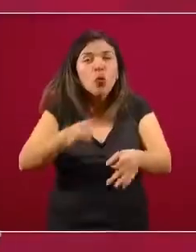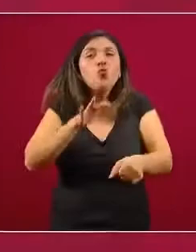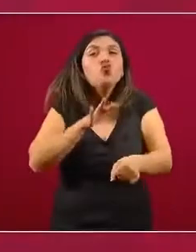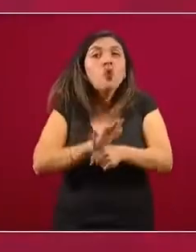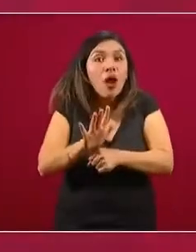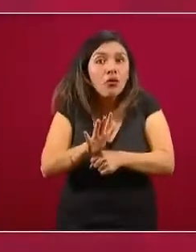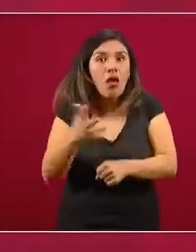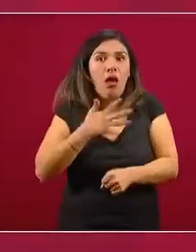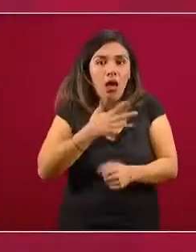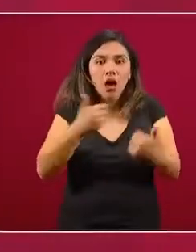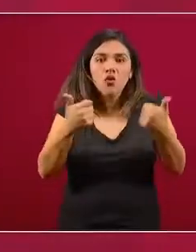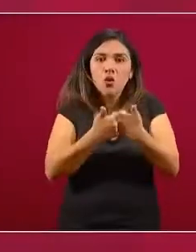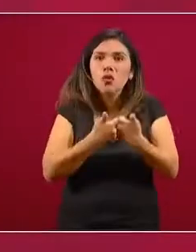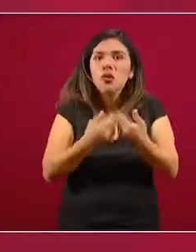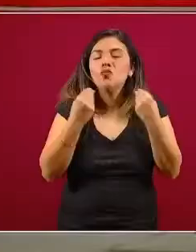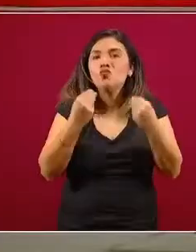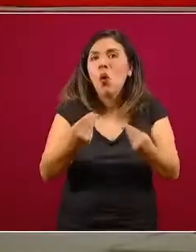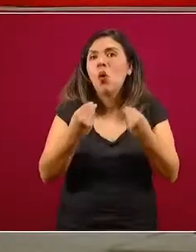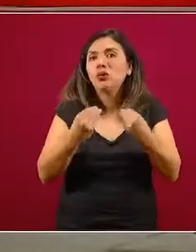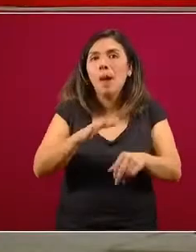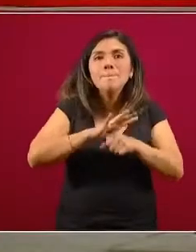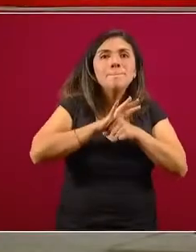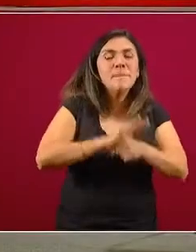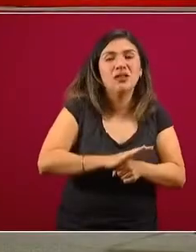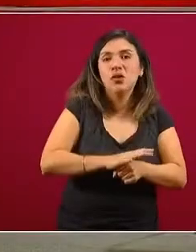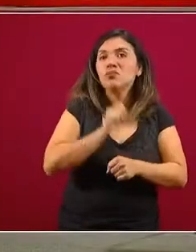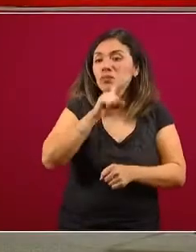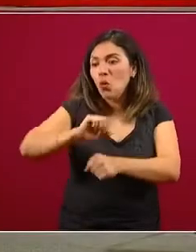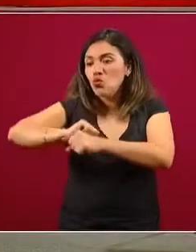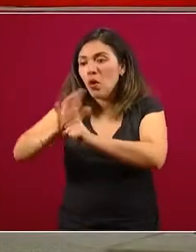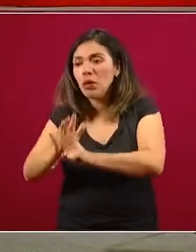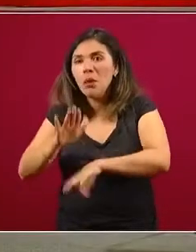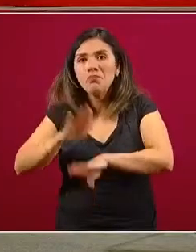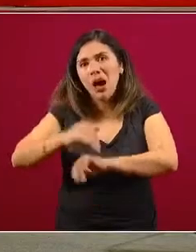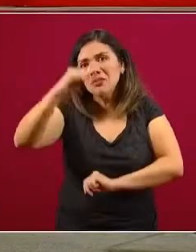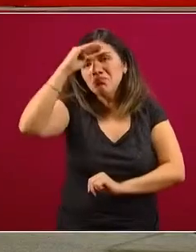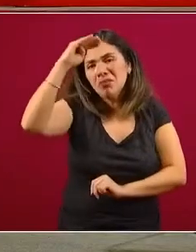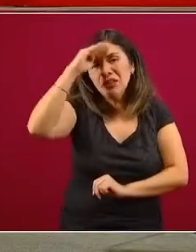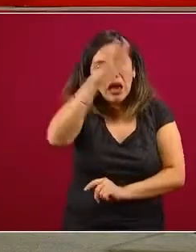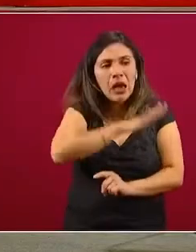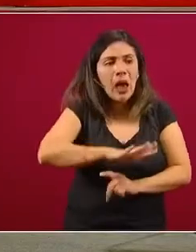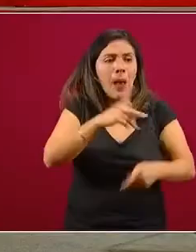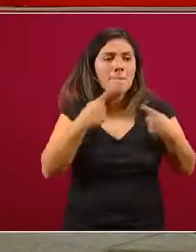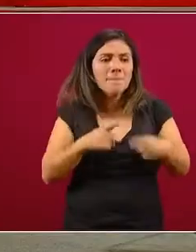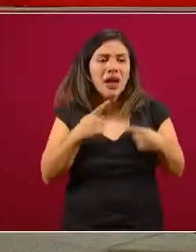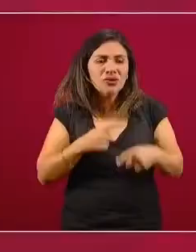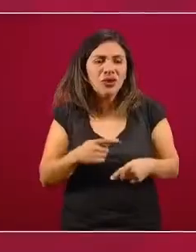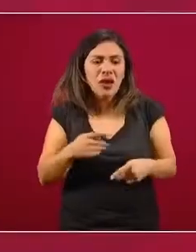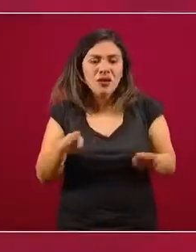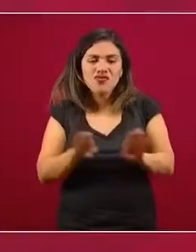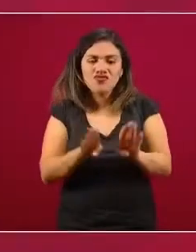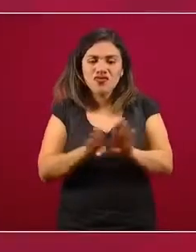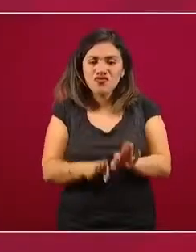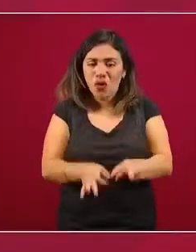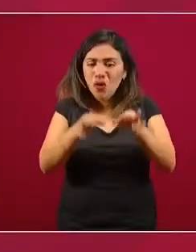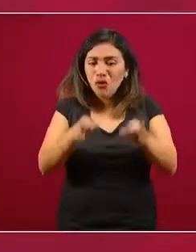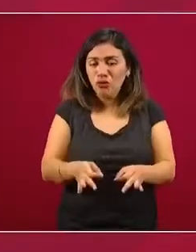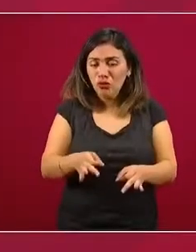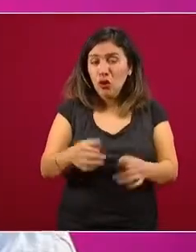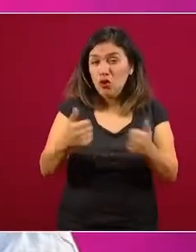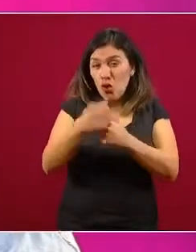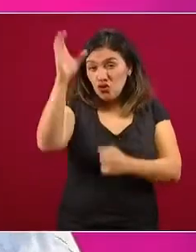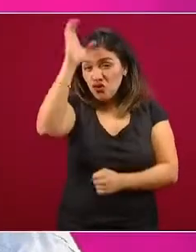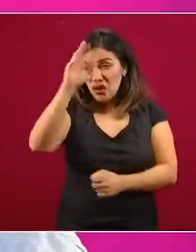Va a haber además una presión, igual que la ha habido por COVID, con una expectativa social no totalmente fundamentada en